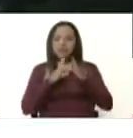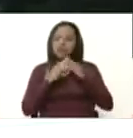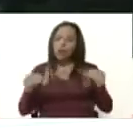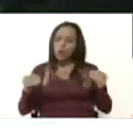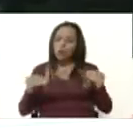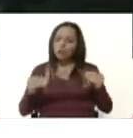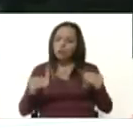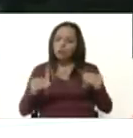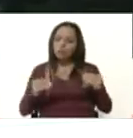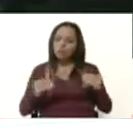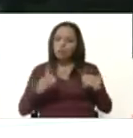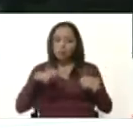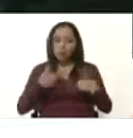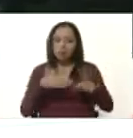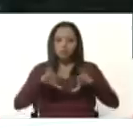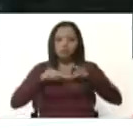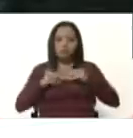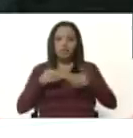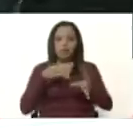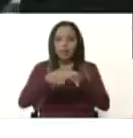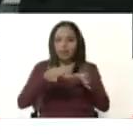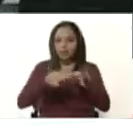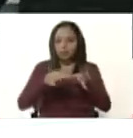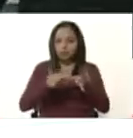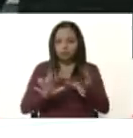Todo el mundo recibiendo los petros.